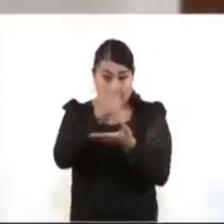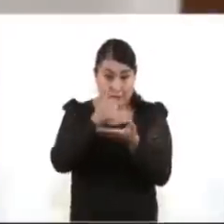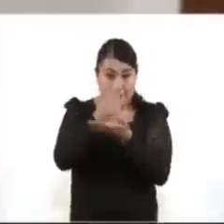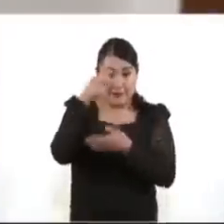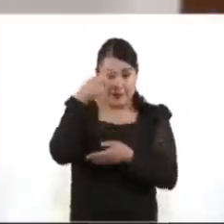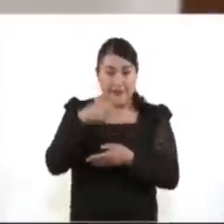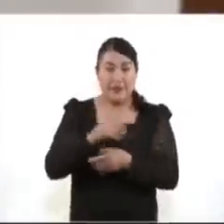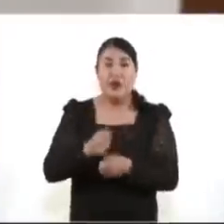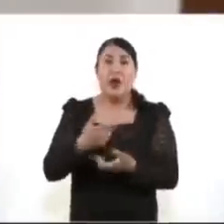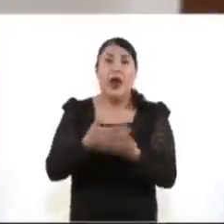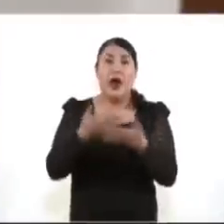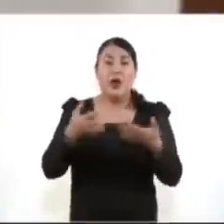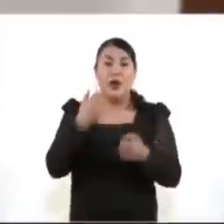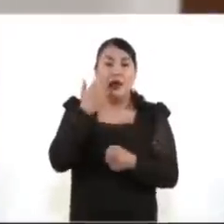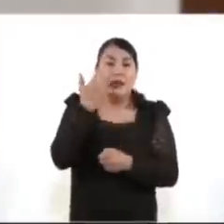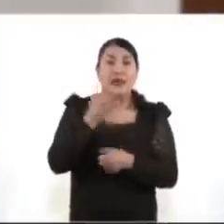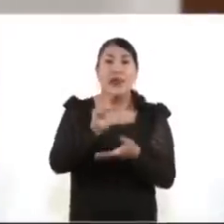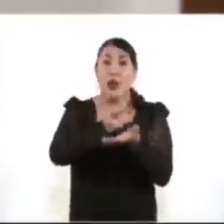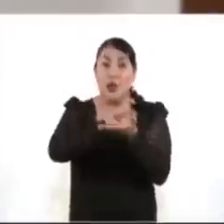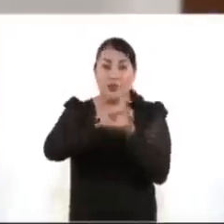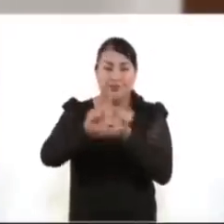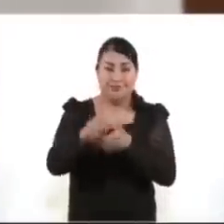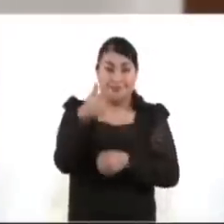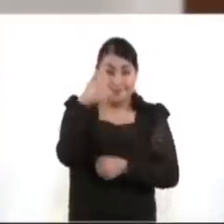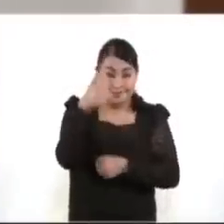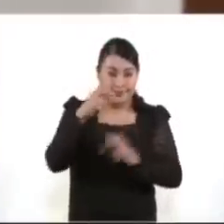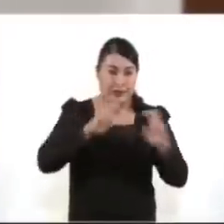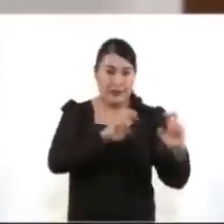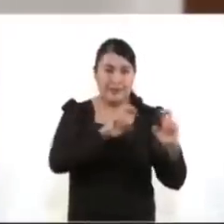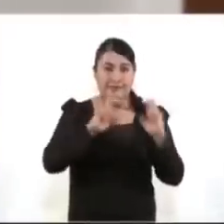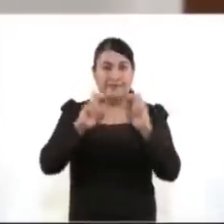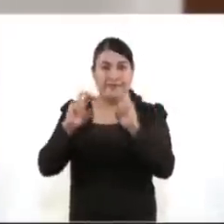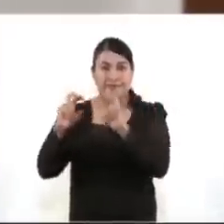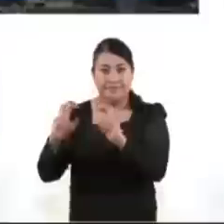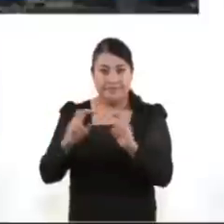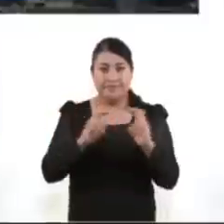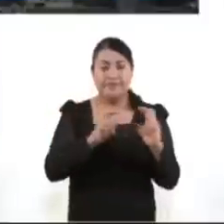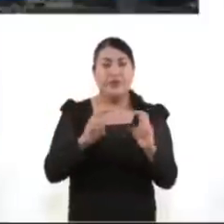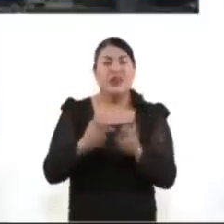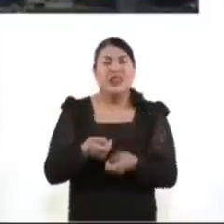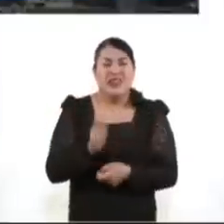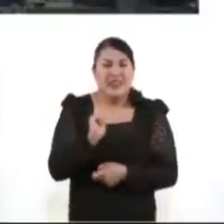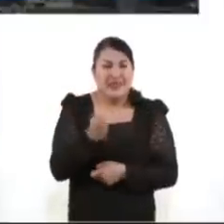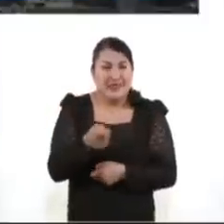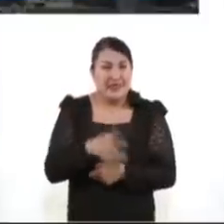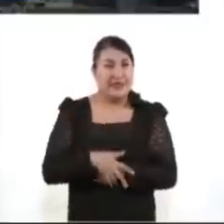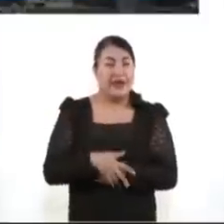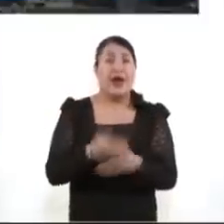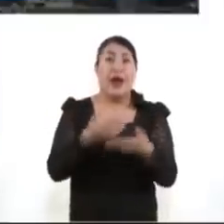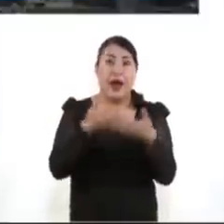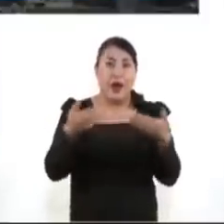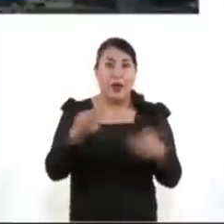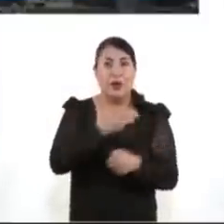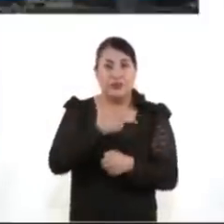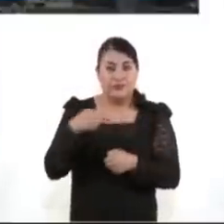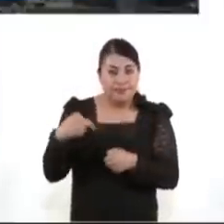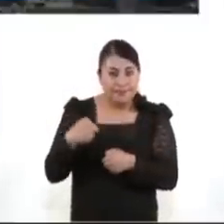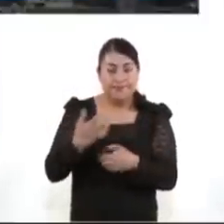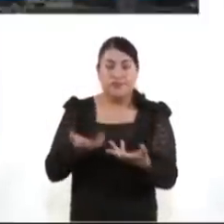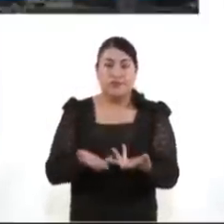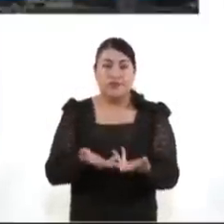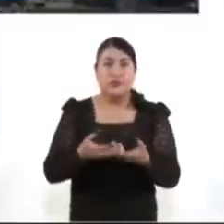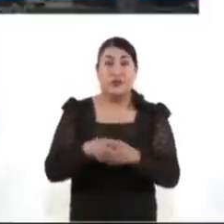internacional para la compra de seis trenes ligeros con esta adquisición vamos a tener la oportunidad de incrementar